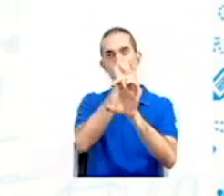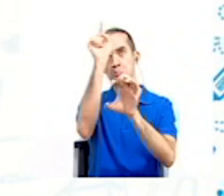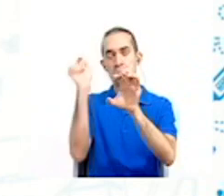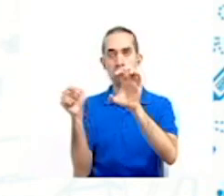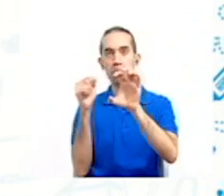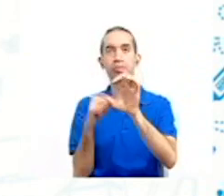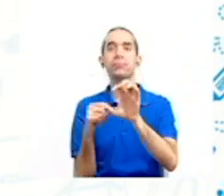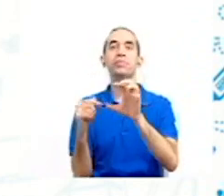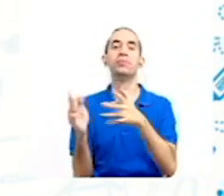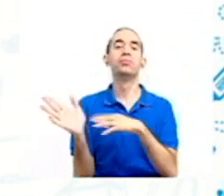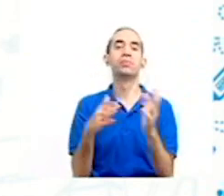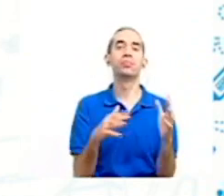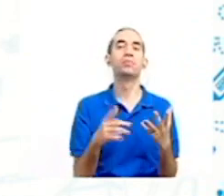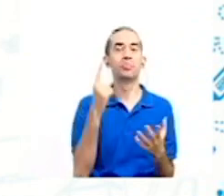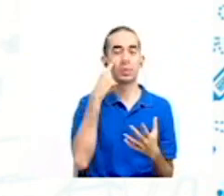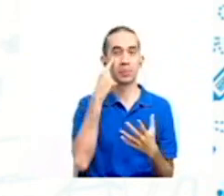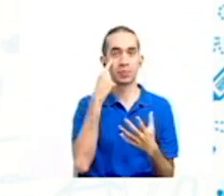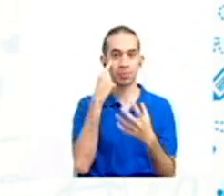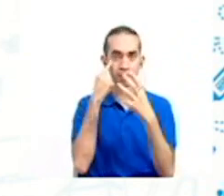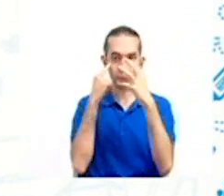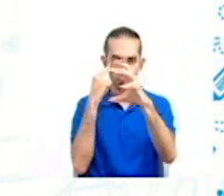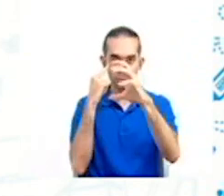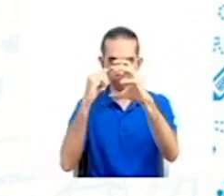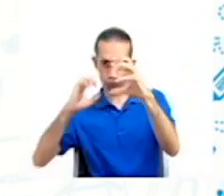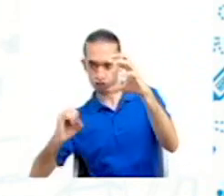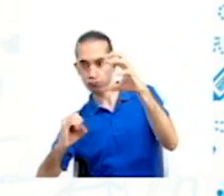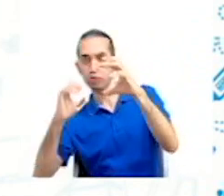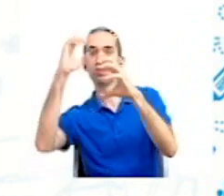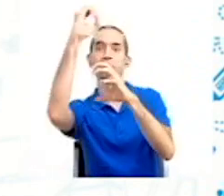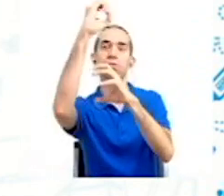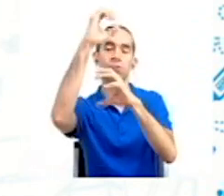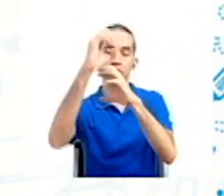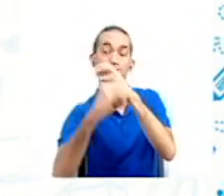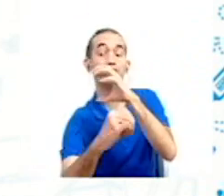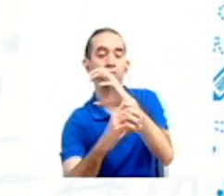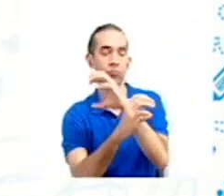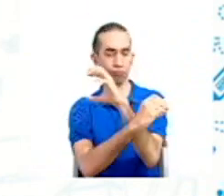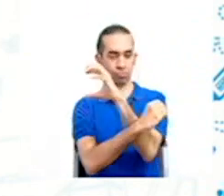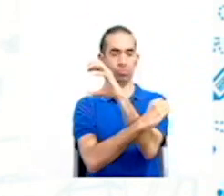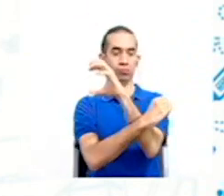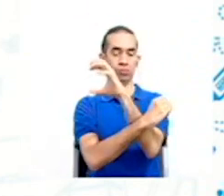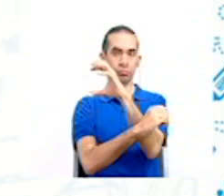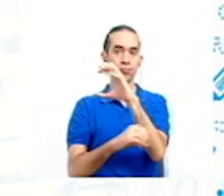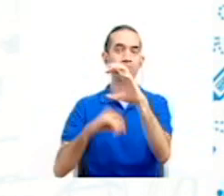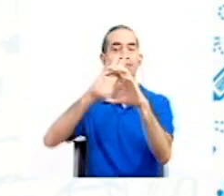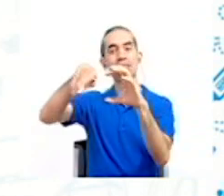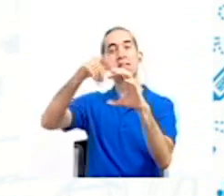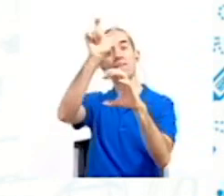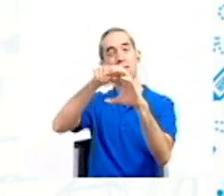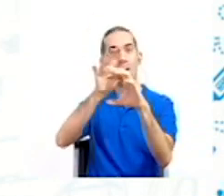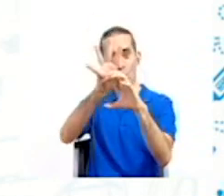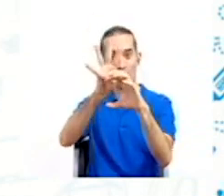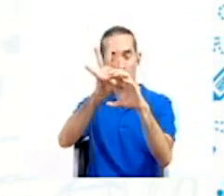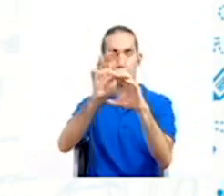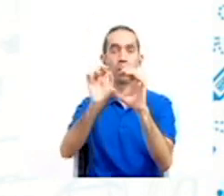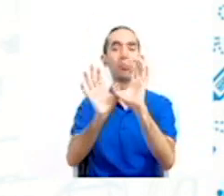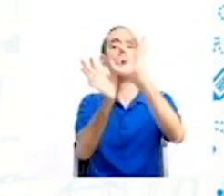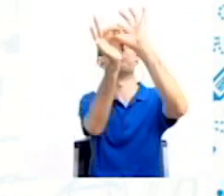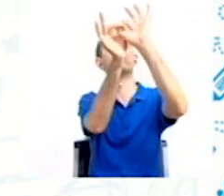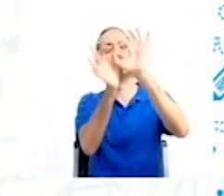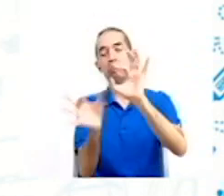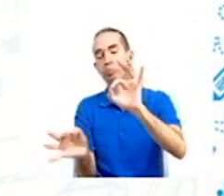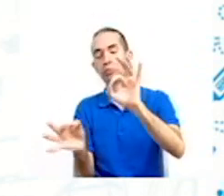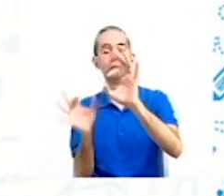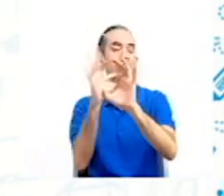También tengo la tetraédrica, que es cuando tengo un átomo central de la familia 4 que forma 4 enlaces. Algo